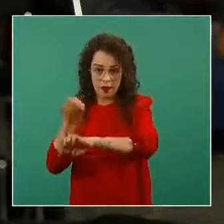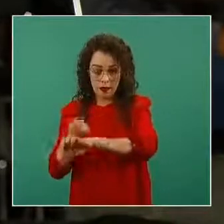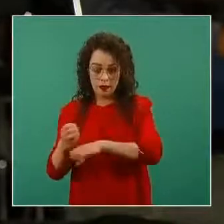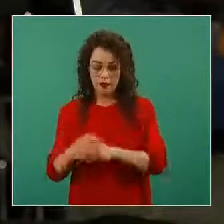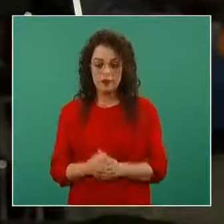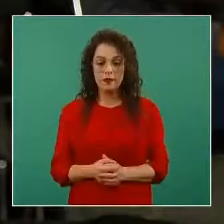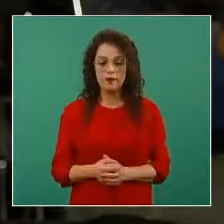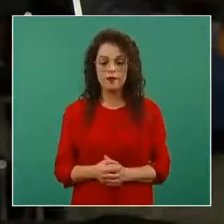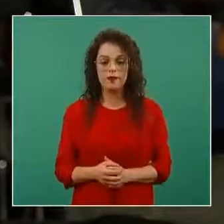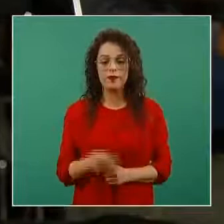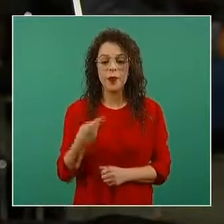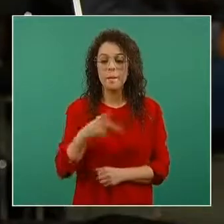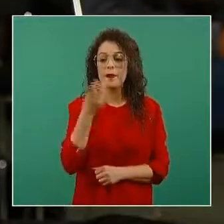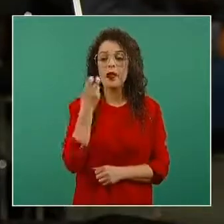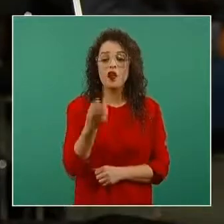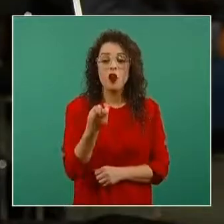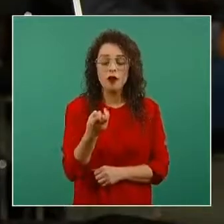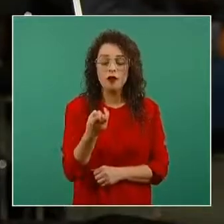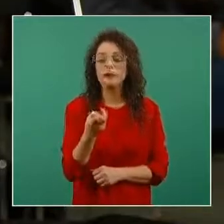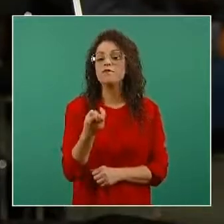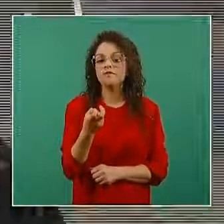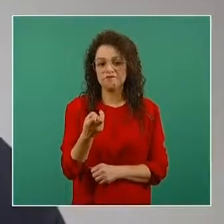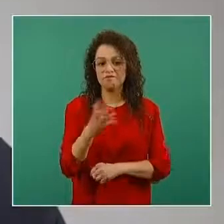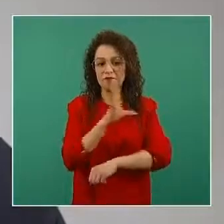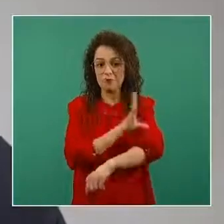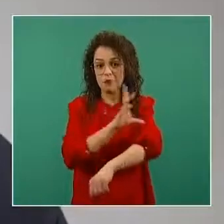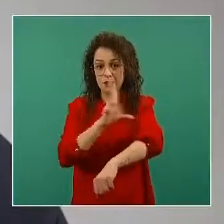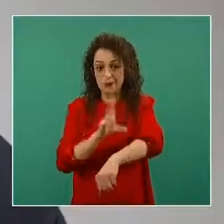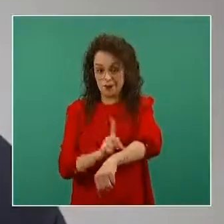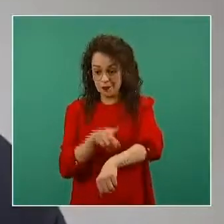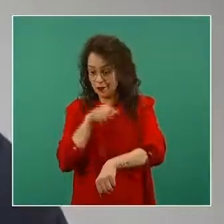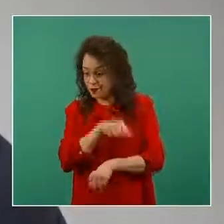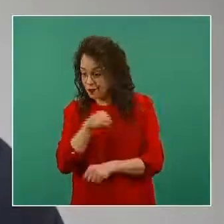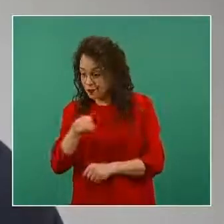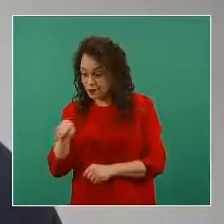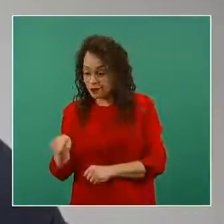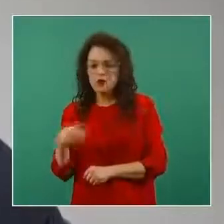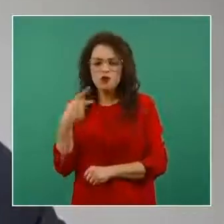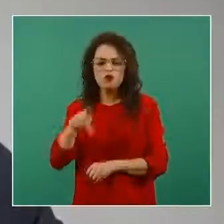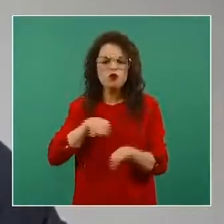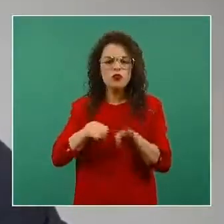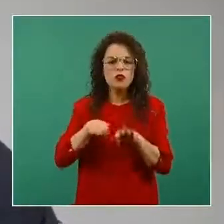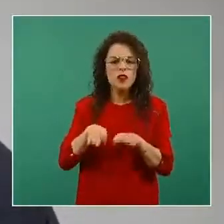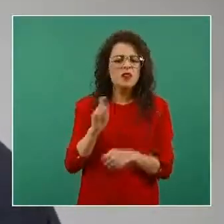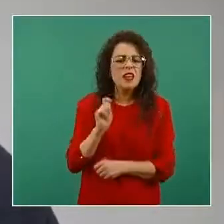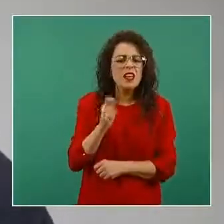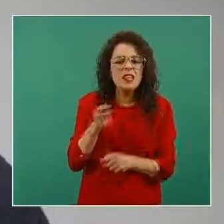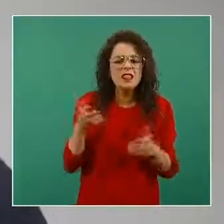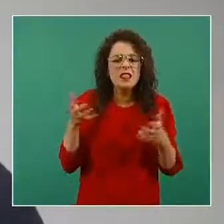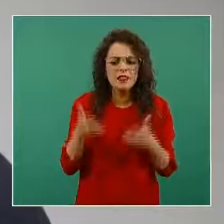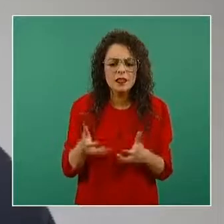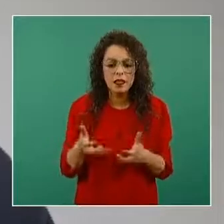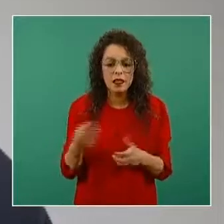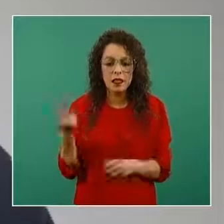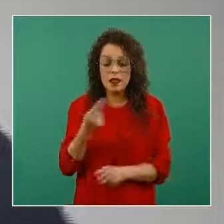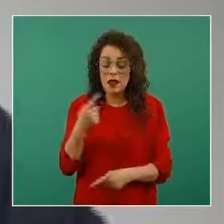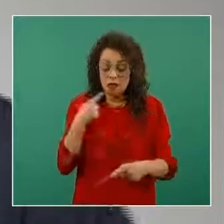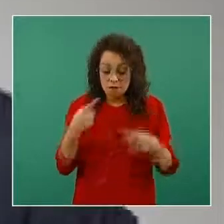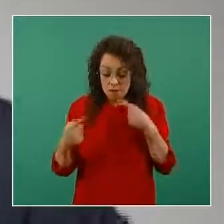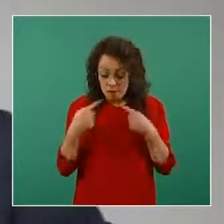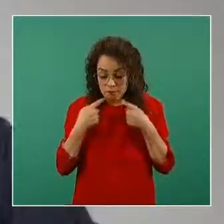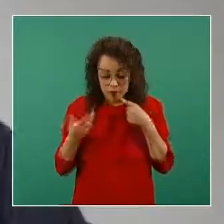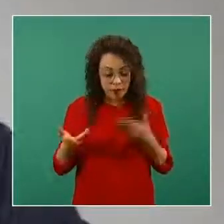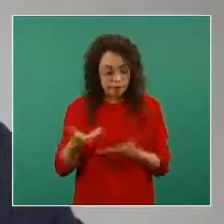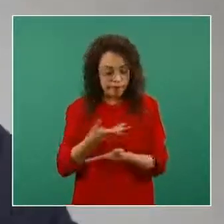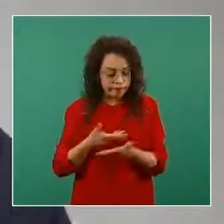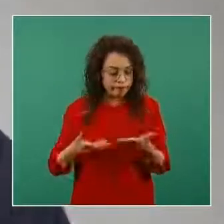resaltar es que precisamente estos coordinadores, su principal trabajo es, como su nombre lo dice, consensuar y ponerse de acuerdo